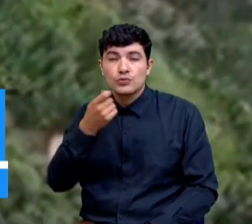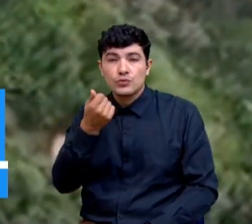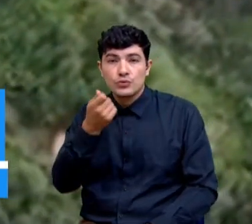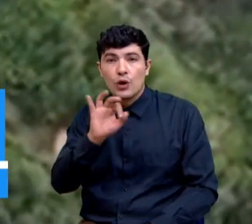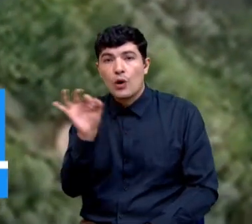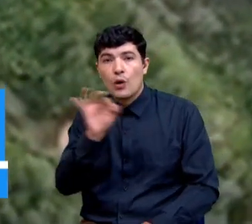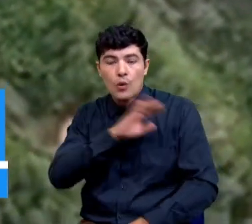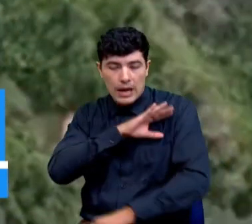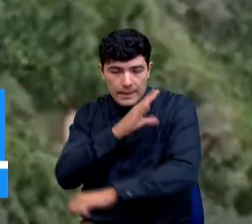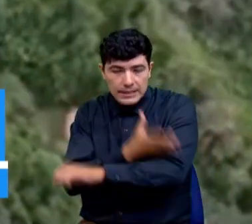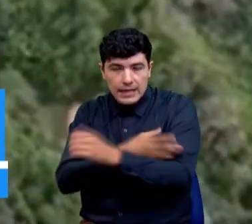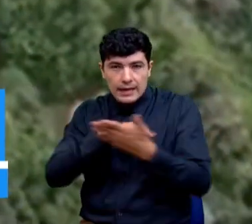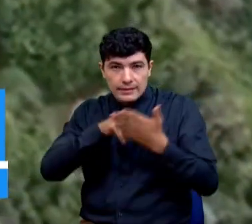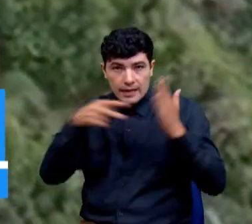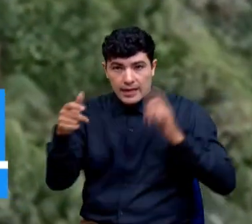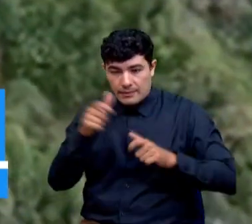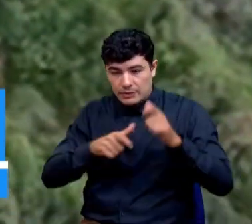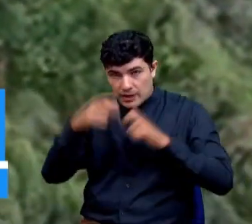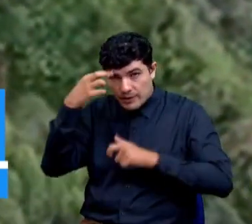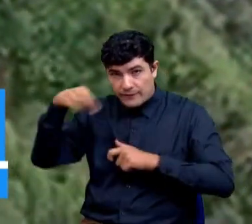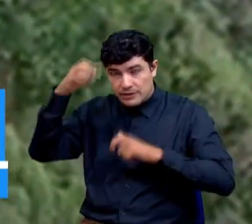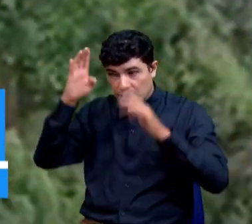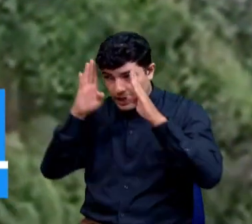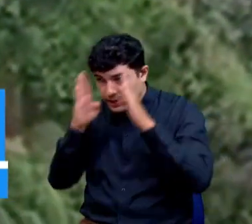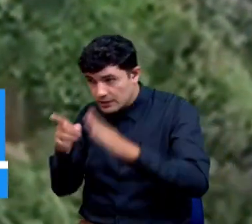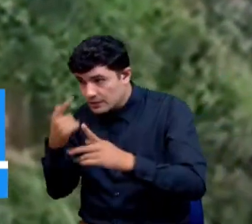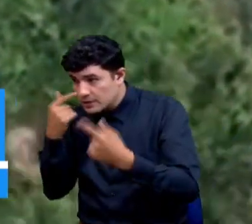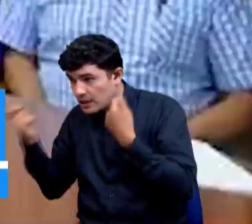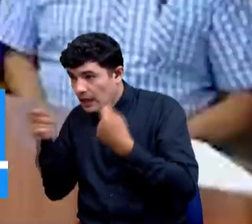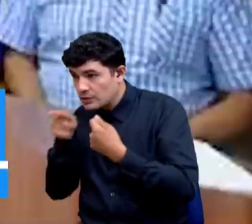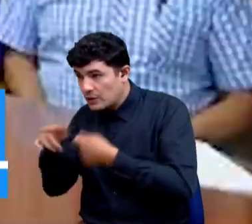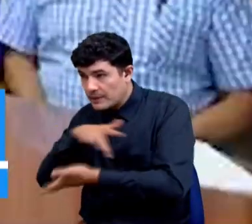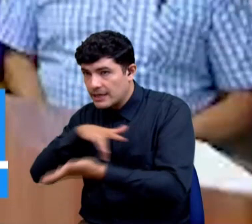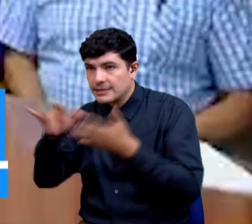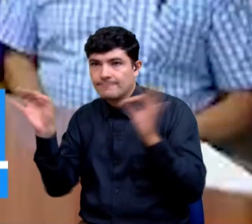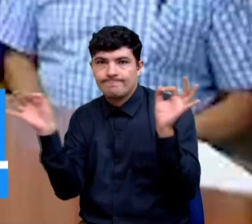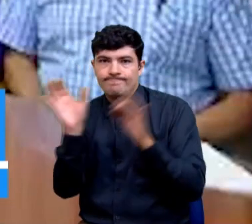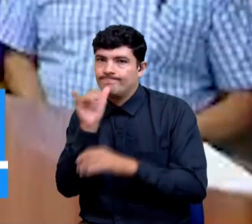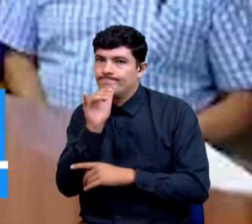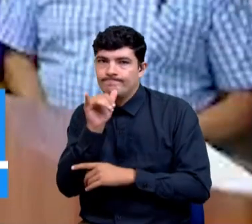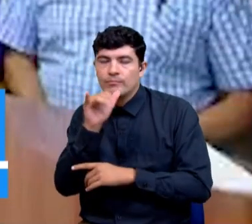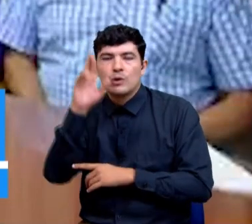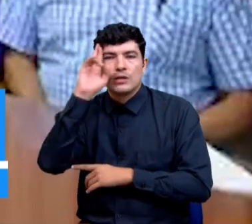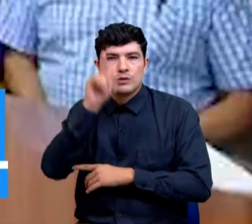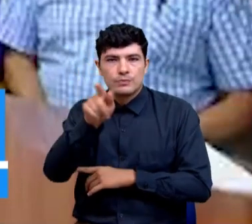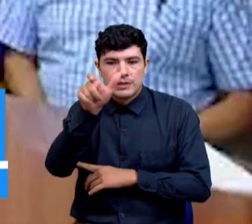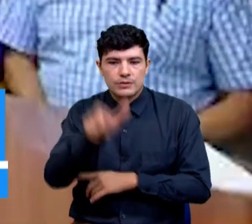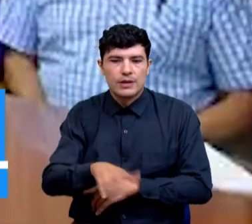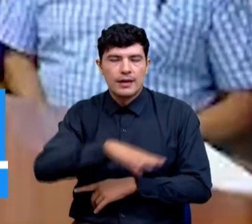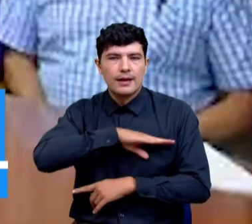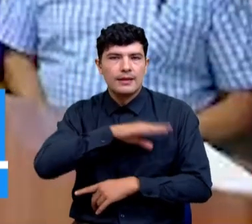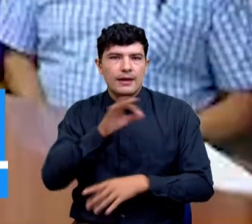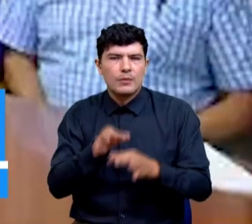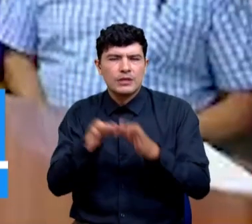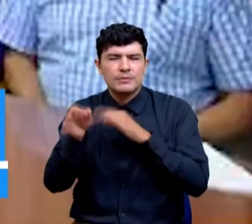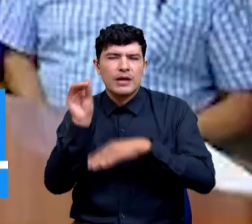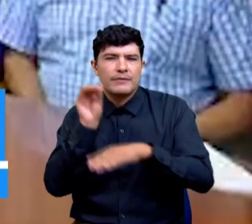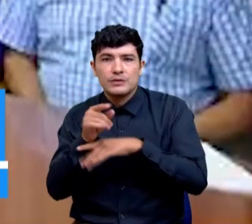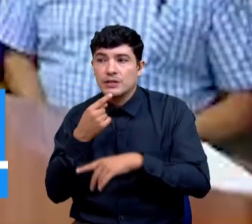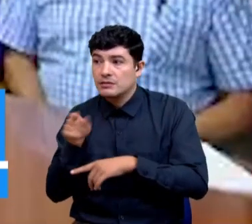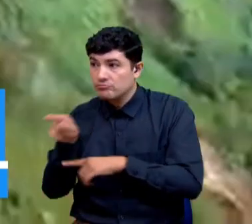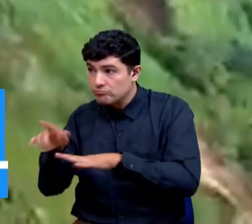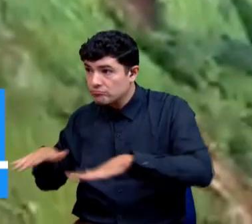para atender como debe ser esta situación de emergencia que se presenta en esta zona. Frente a esta situación, el alcalde del municipio indicó que la falla se